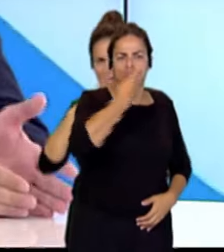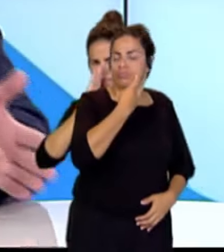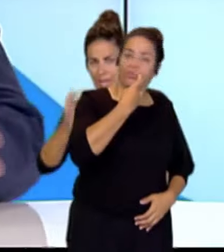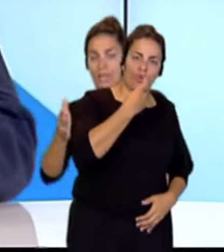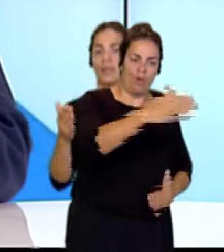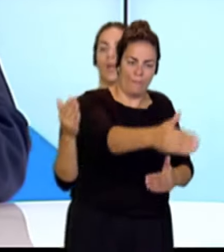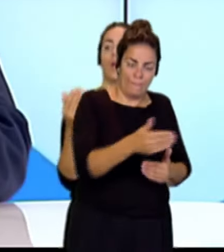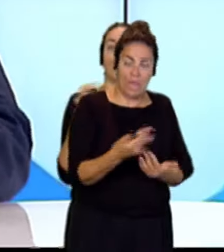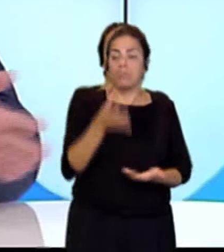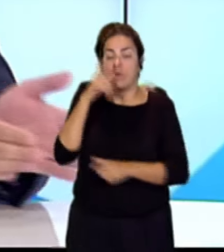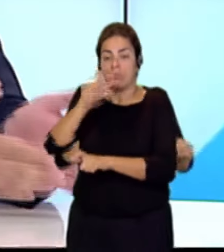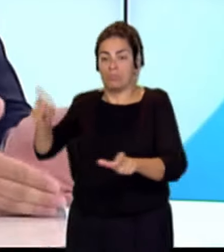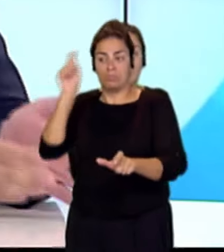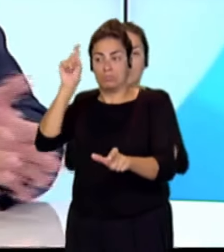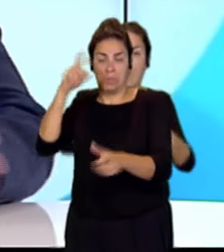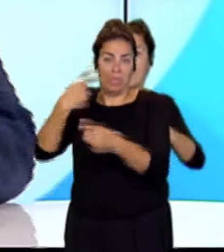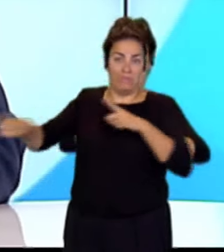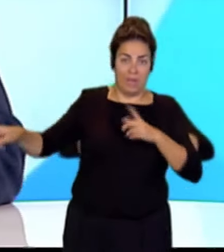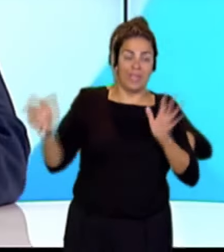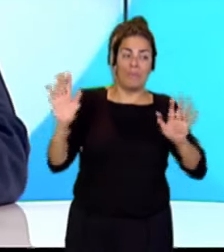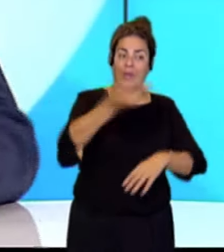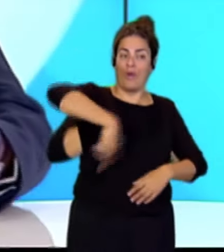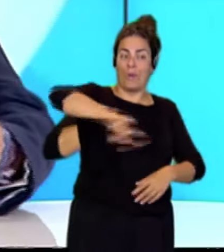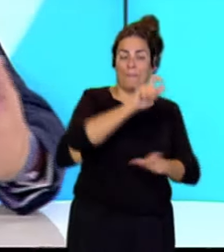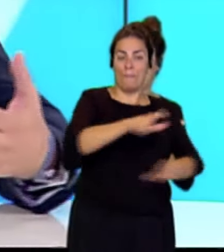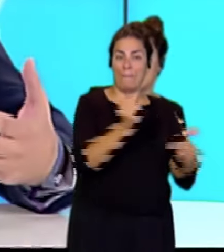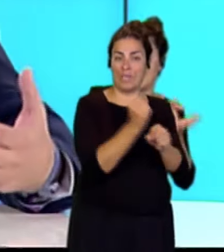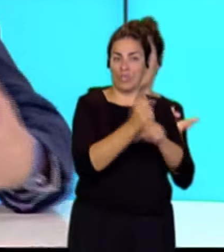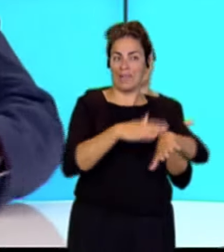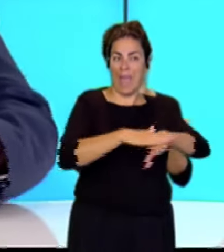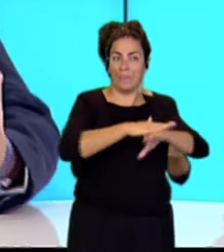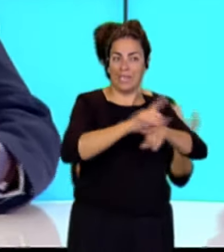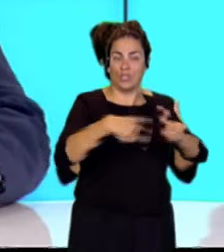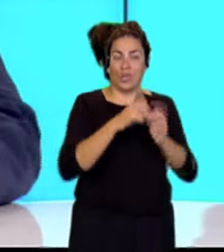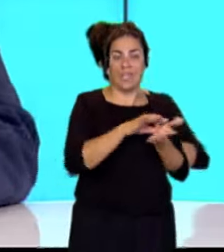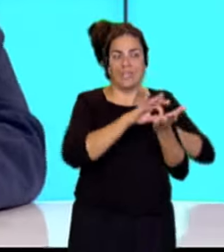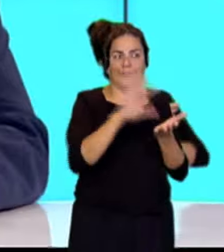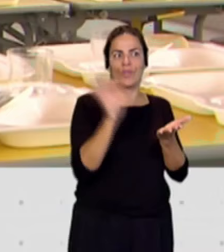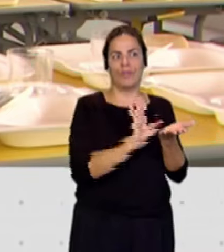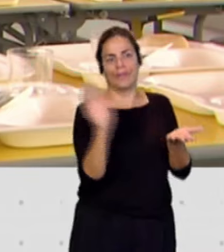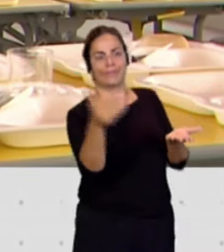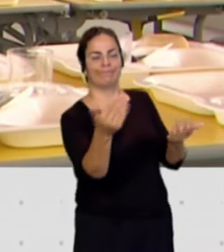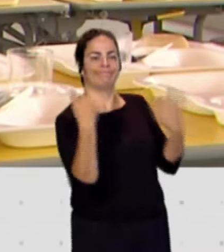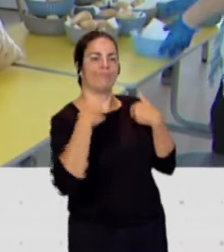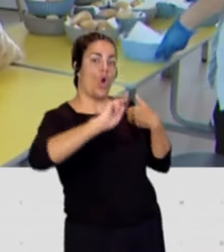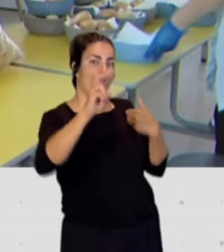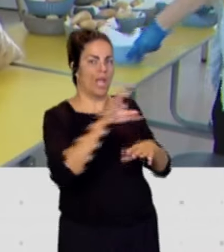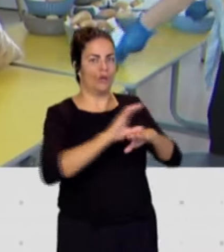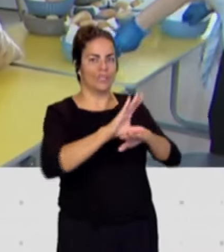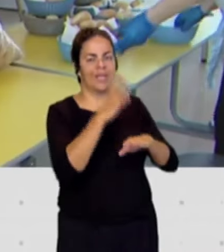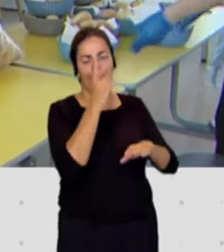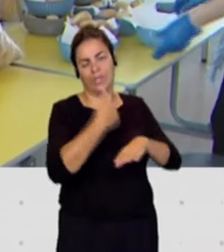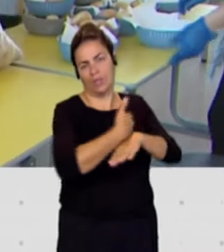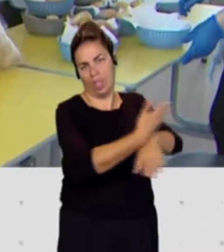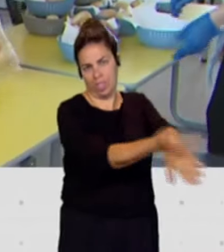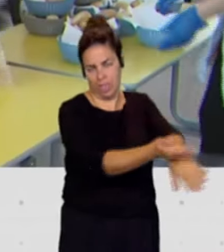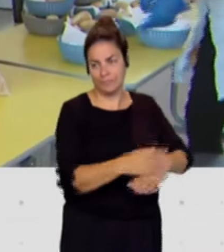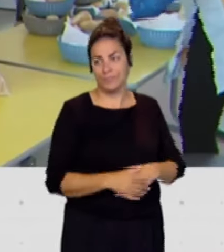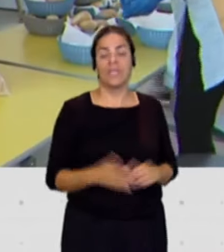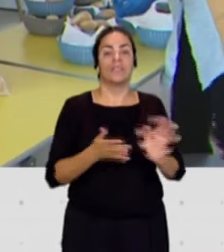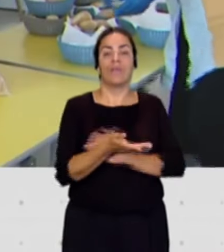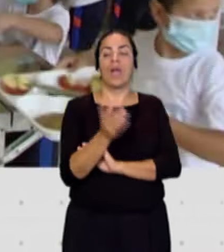administración y servicios Tenemos que pasar por otras consejería y eso se retrasa mucho más no es solo una cuestión del